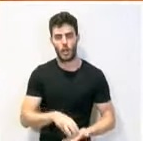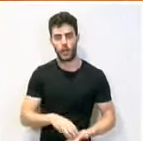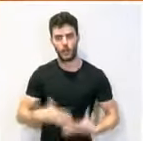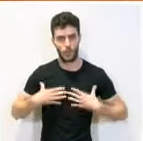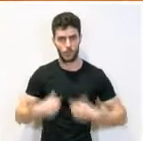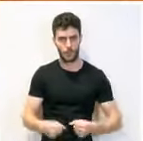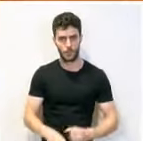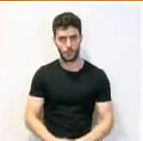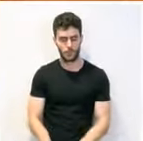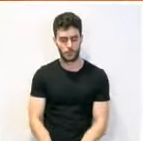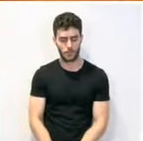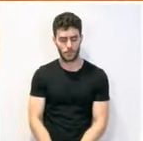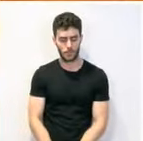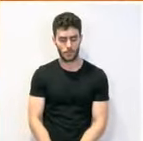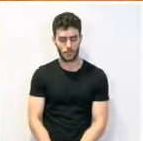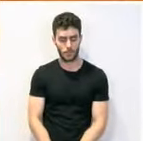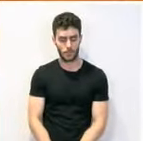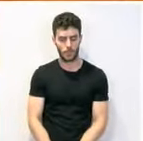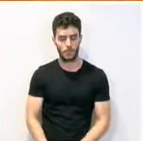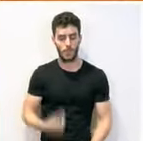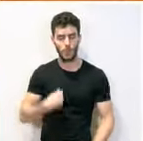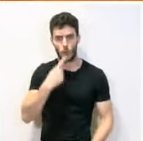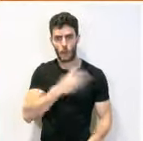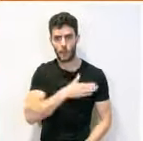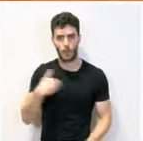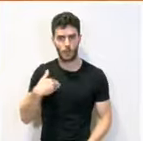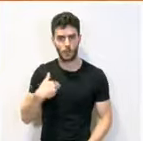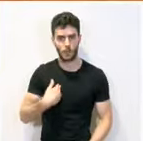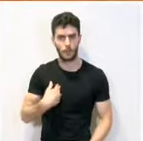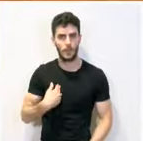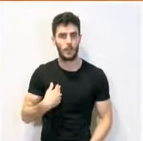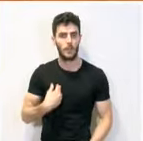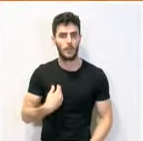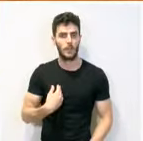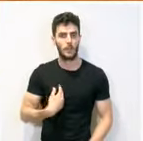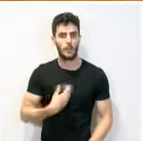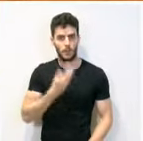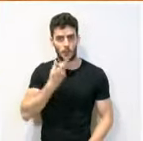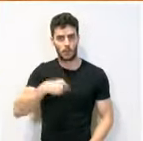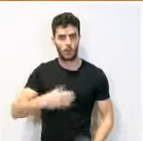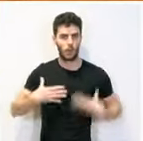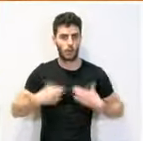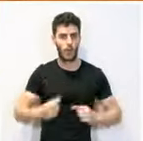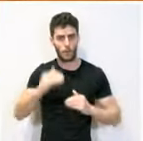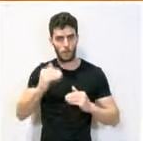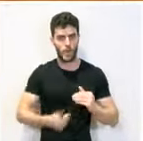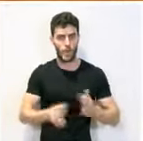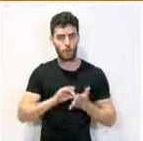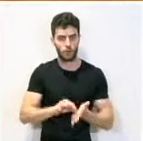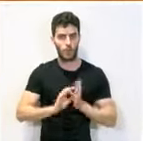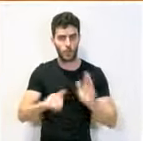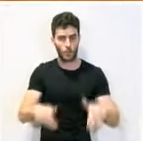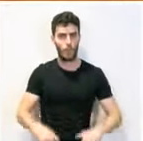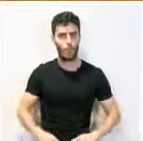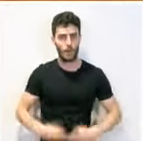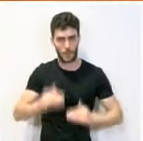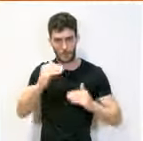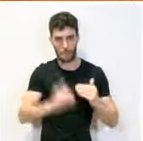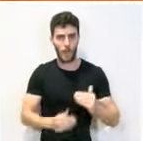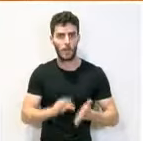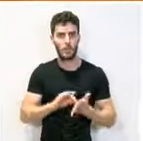salud. Quiero decir con esto que reducir la salud o los servicios que hay que recuperar estrictamente a